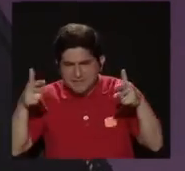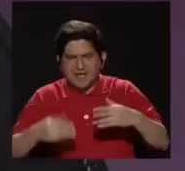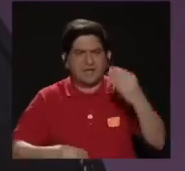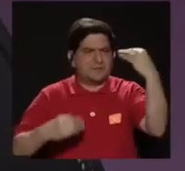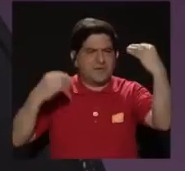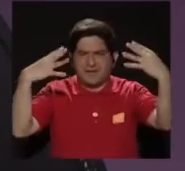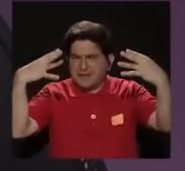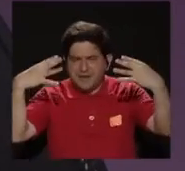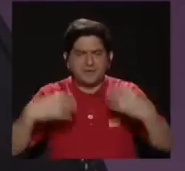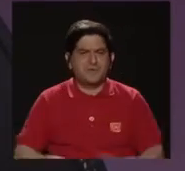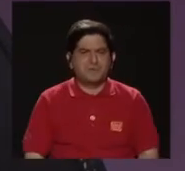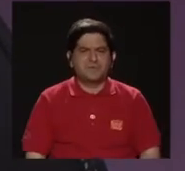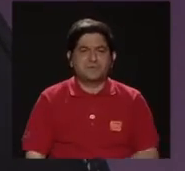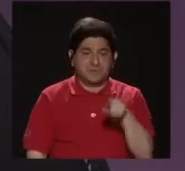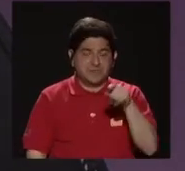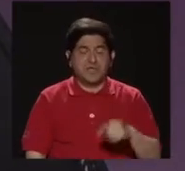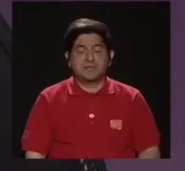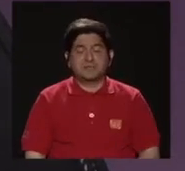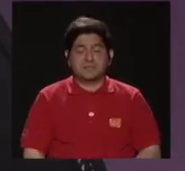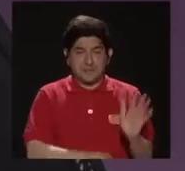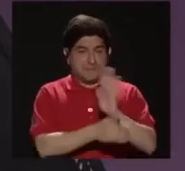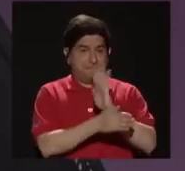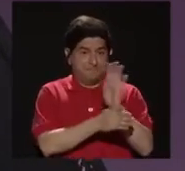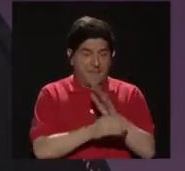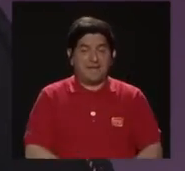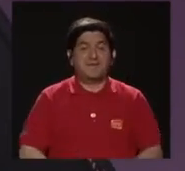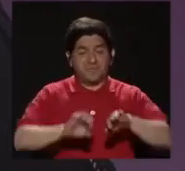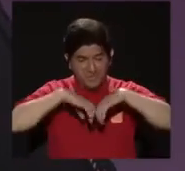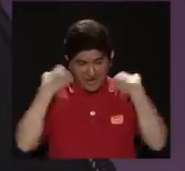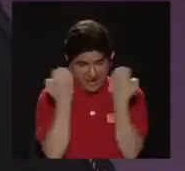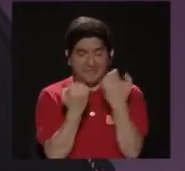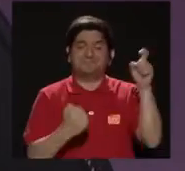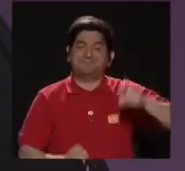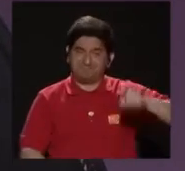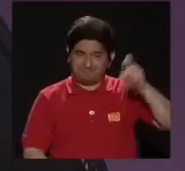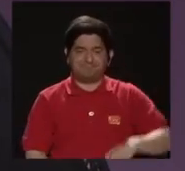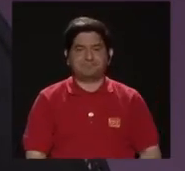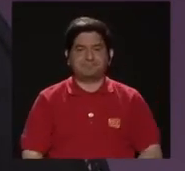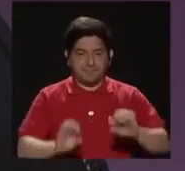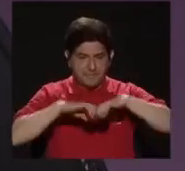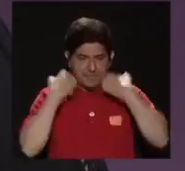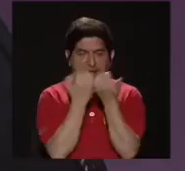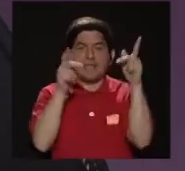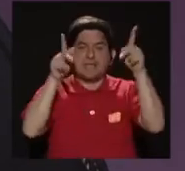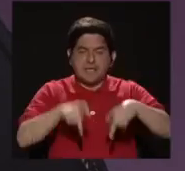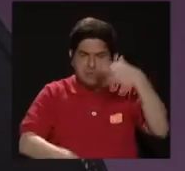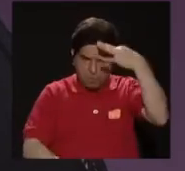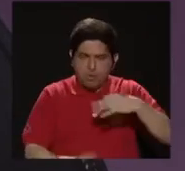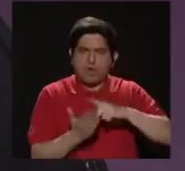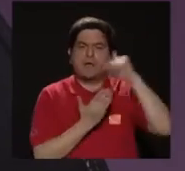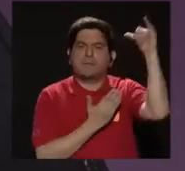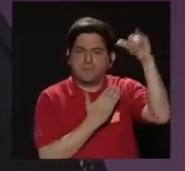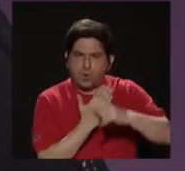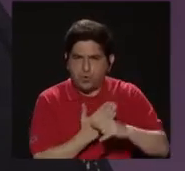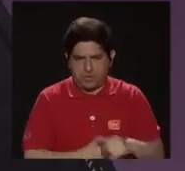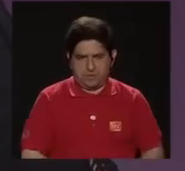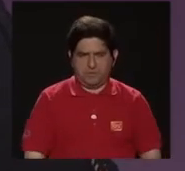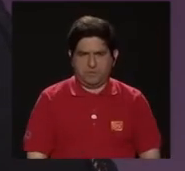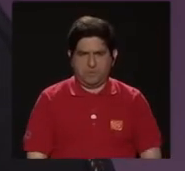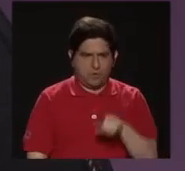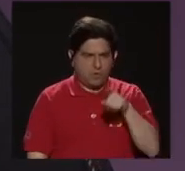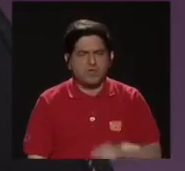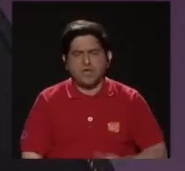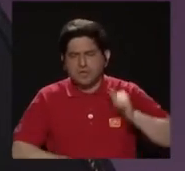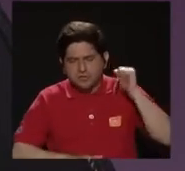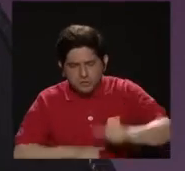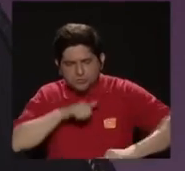eso. O sea, una película se hace en equipo, y es un equipo de gente que cree en el proyecto y que se desvive